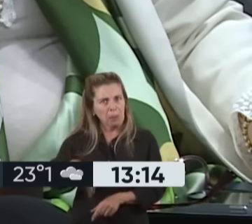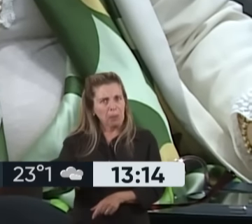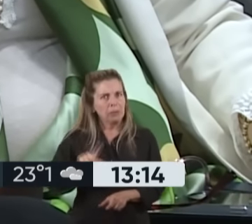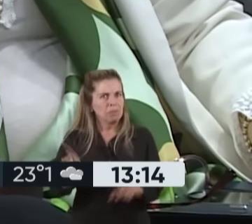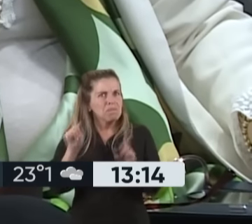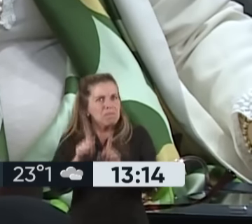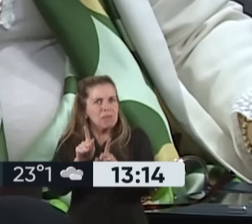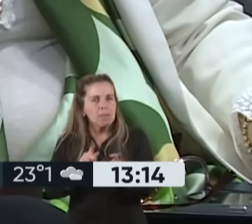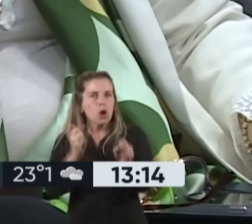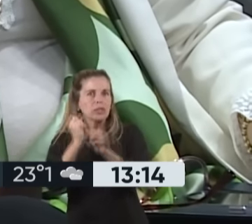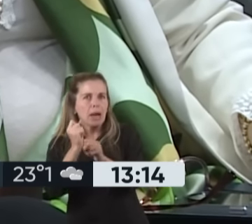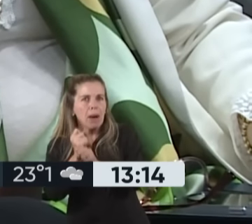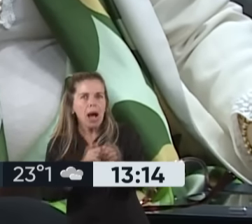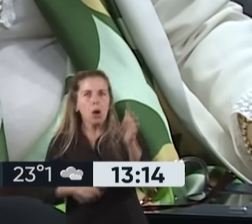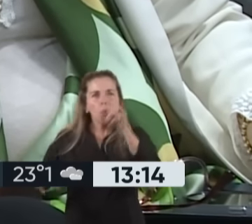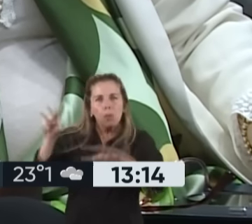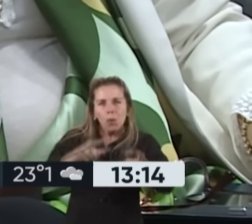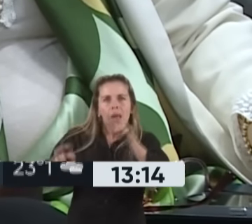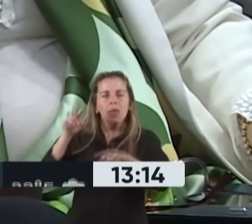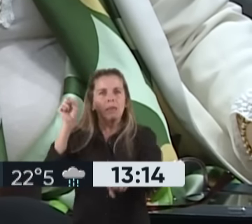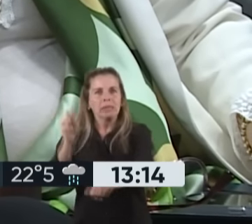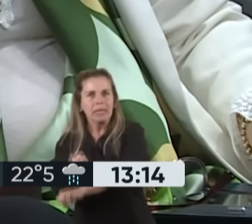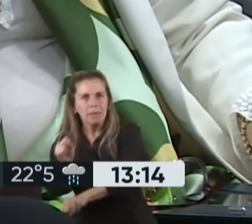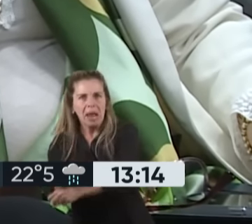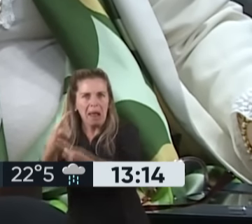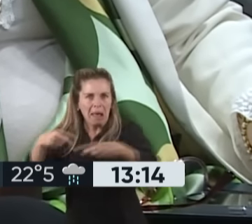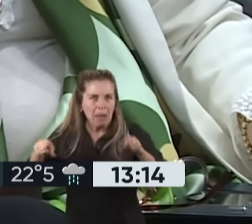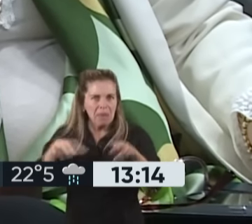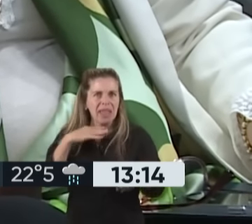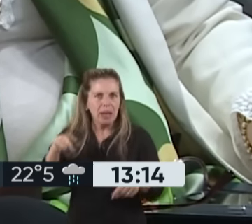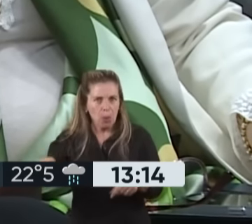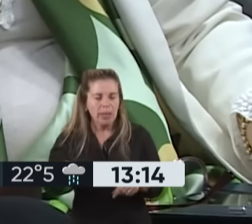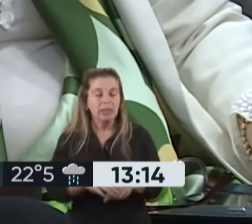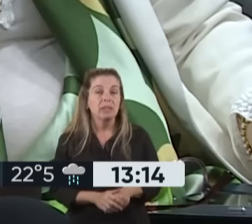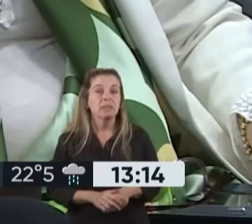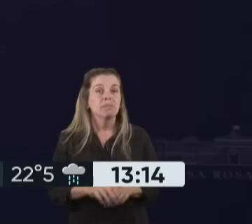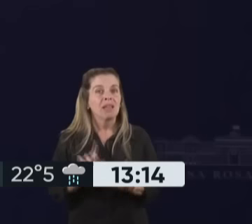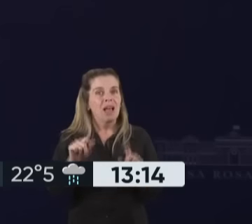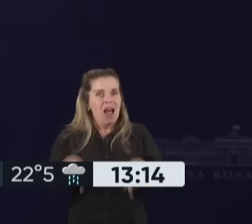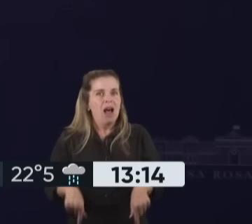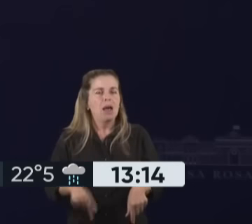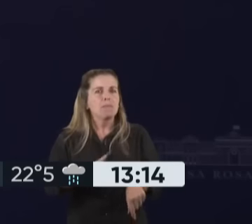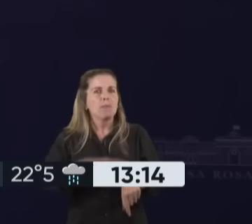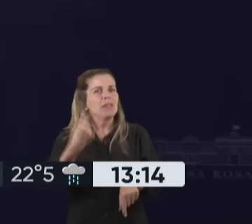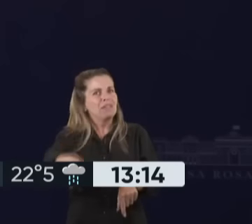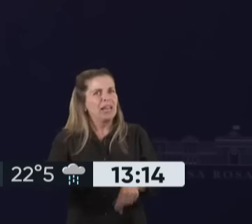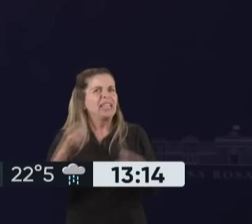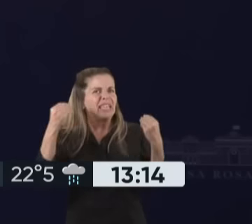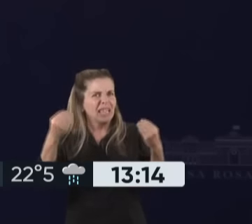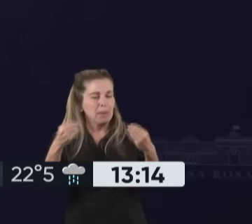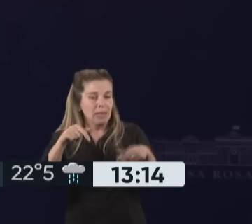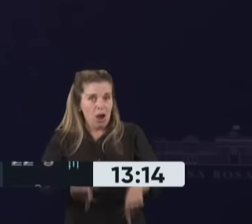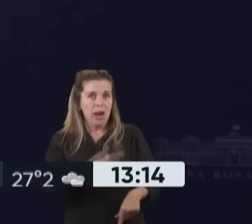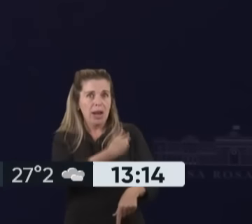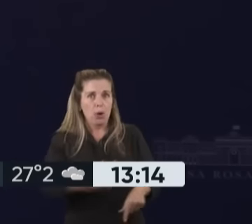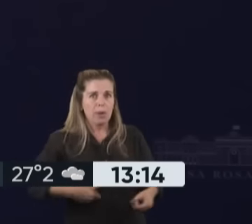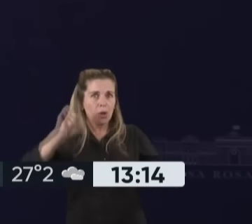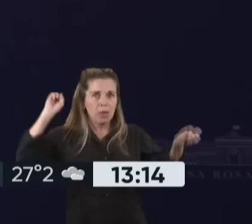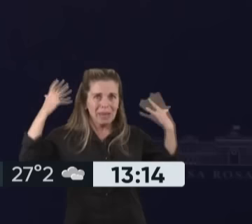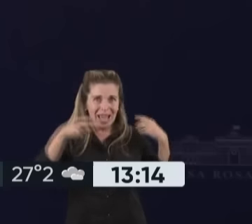organizaciones criminales y sostener el respeto por la ley. A diferencia de otras épocas, en el gobierno del presidente Milei, el ministro